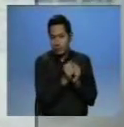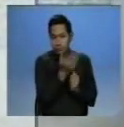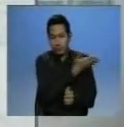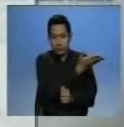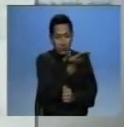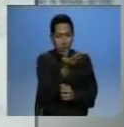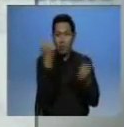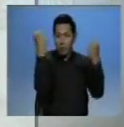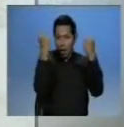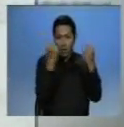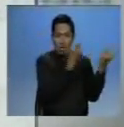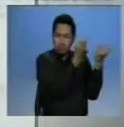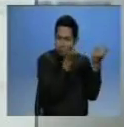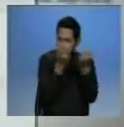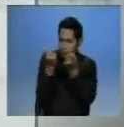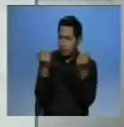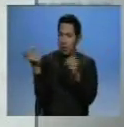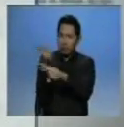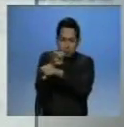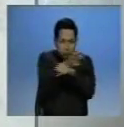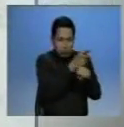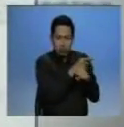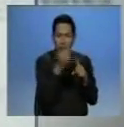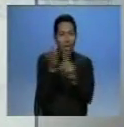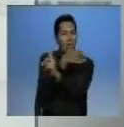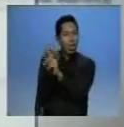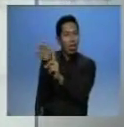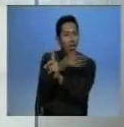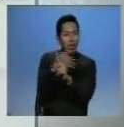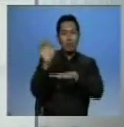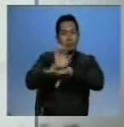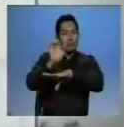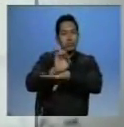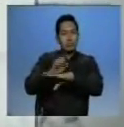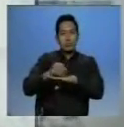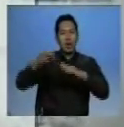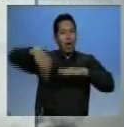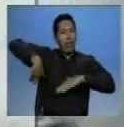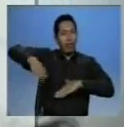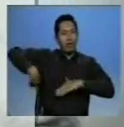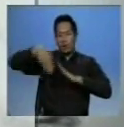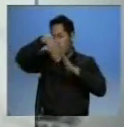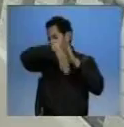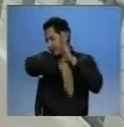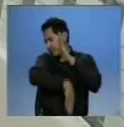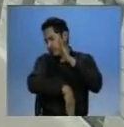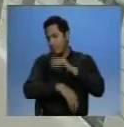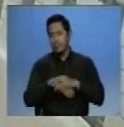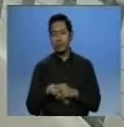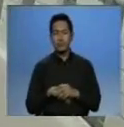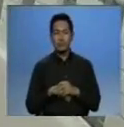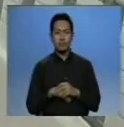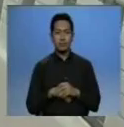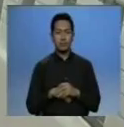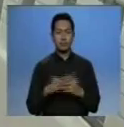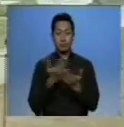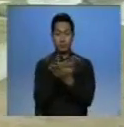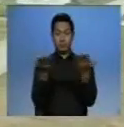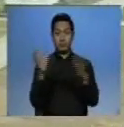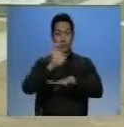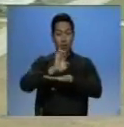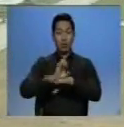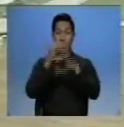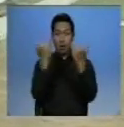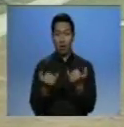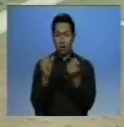estos poderes fácticos, pero que tenía al país entre los más atrasados de América Latina. Destacó la transformación del país